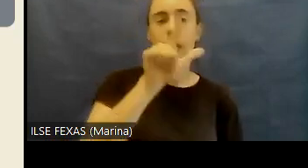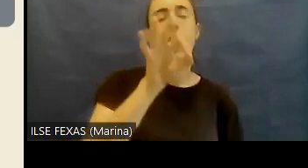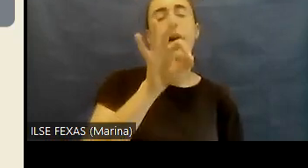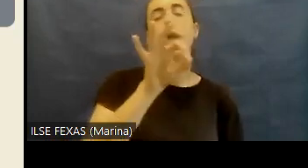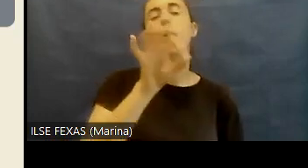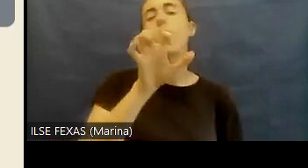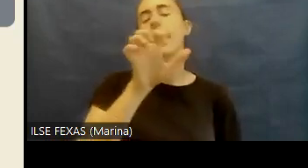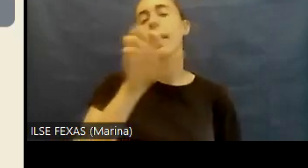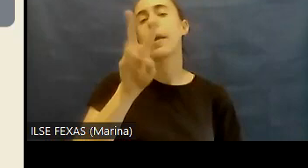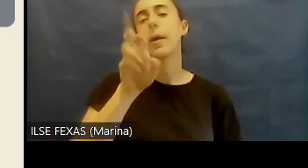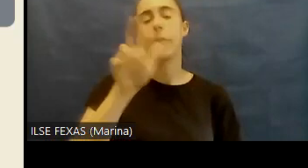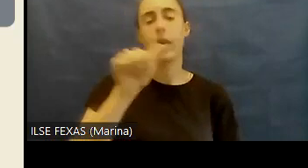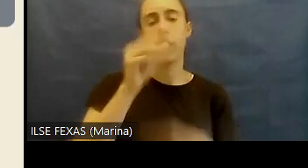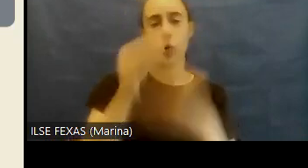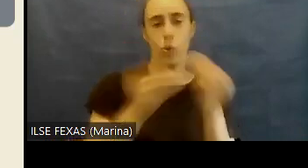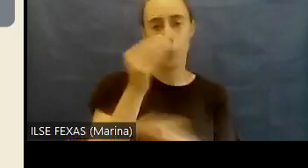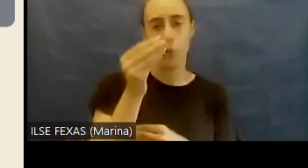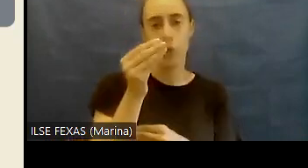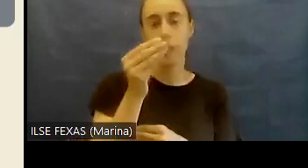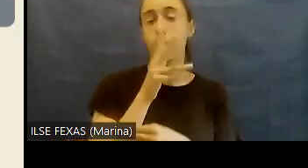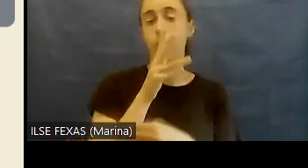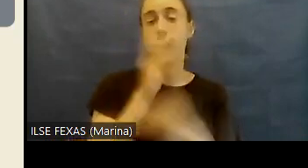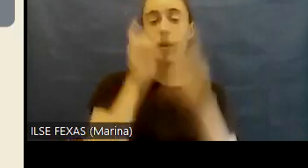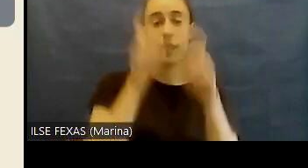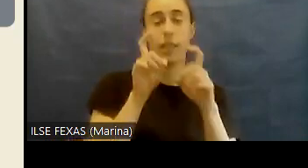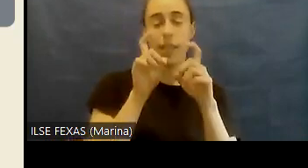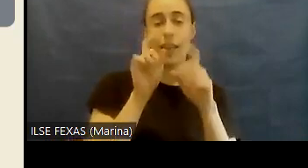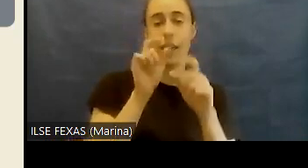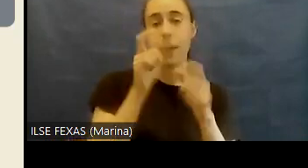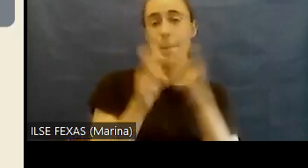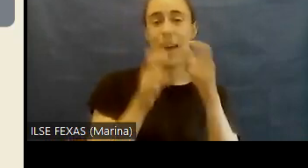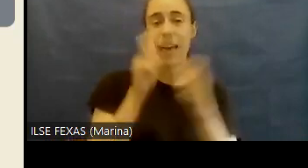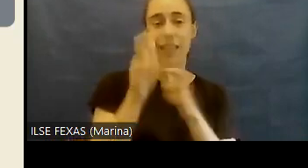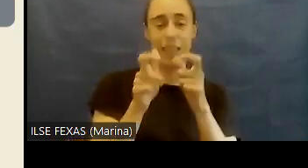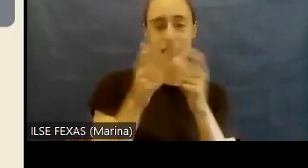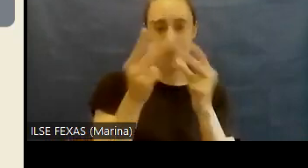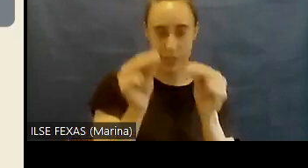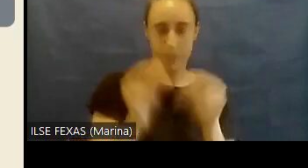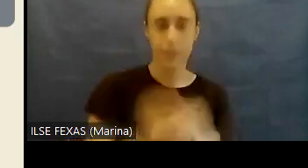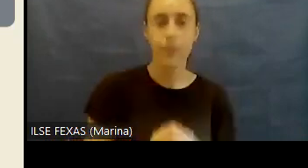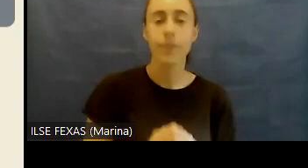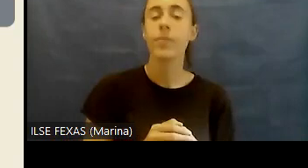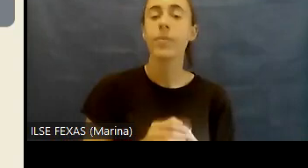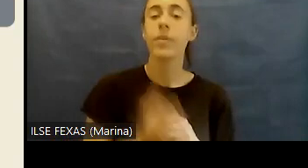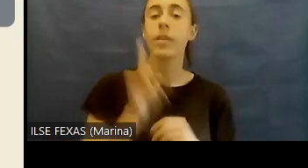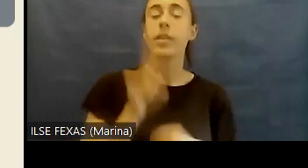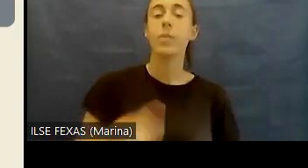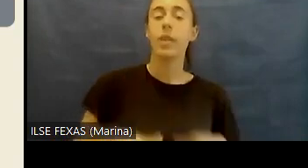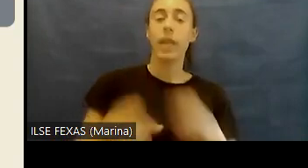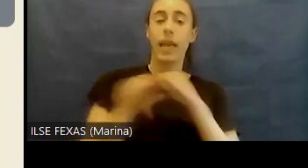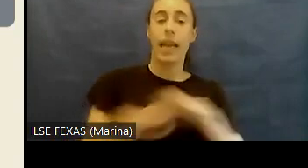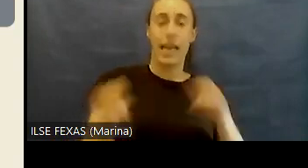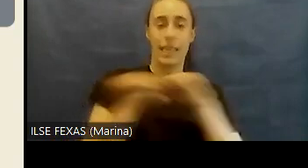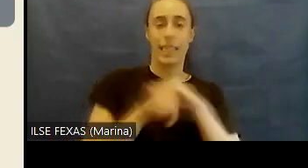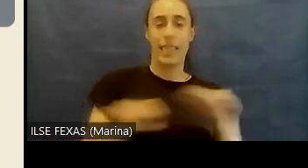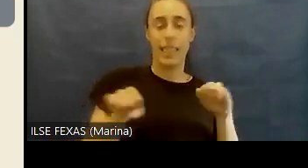aloe vera en el tratamiento de erradicación del Helicobacter pylori. Pero como os decía, va muy bien para la gastritis por Helicobacter pylori,